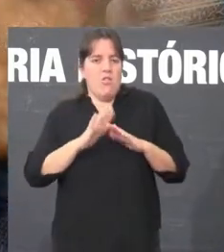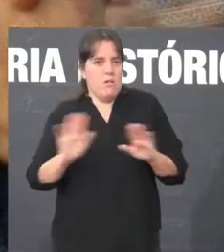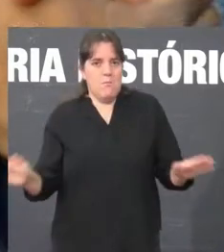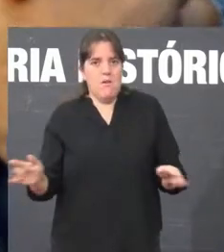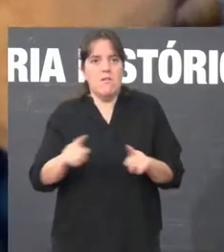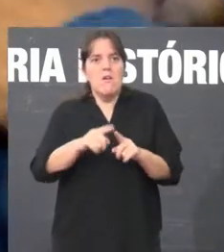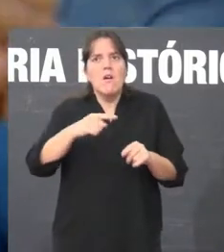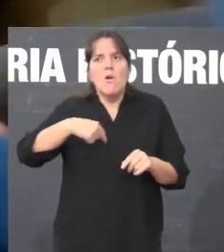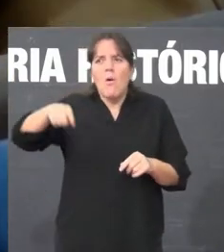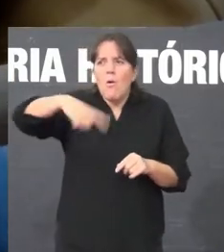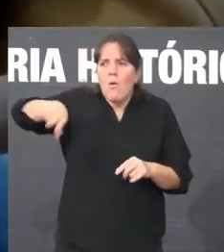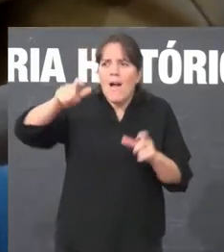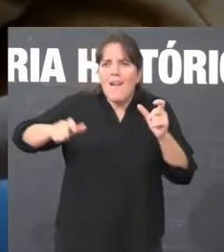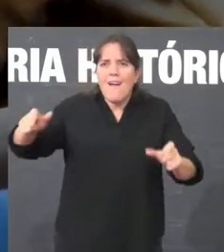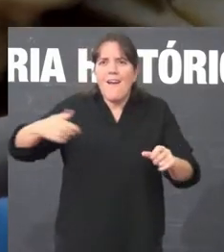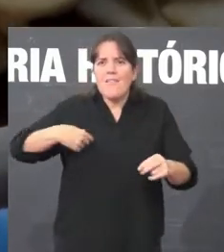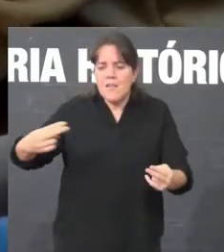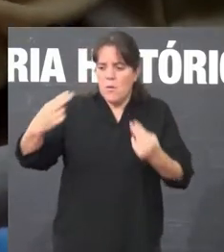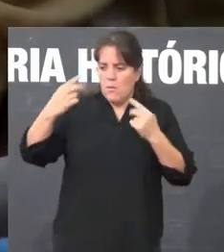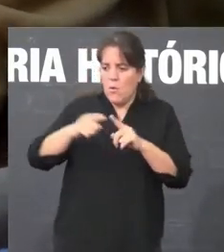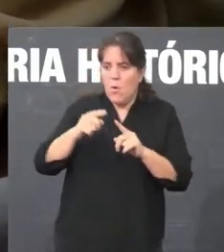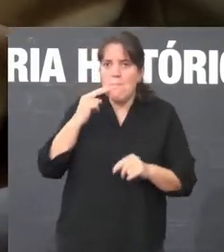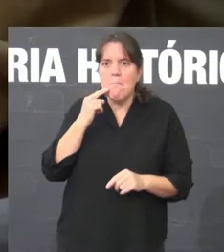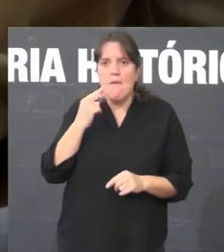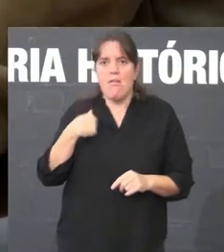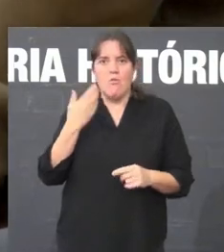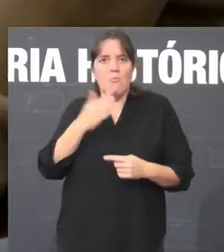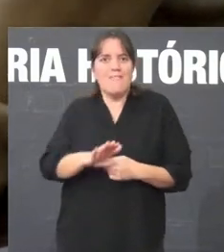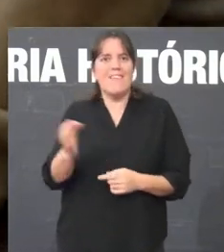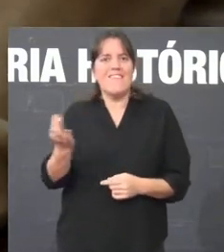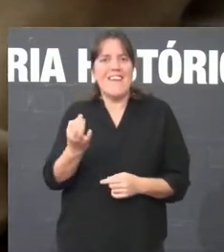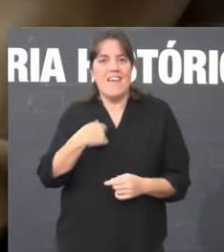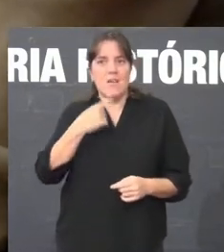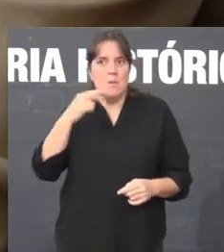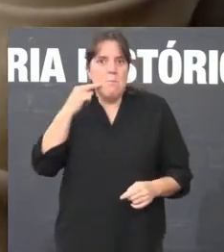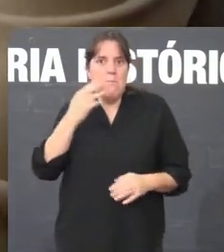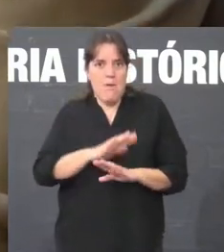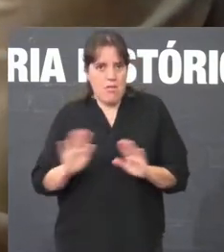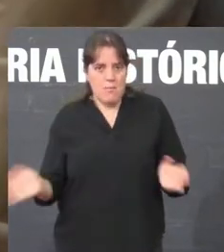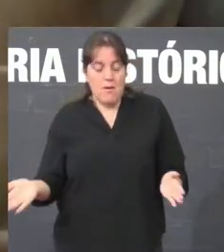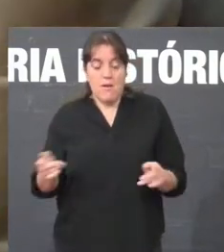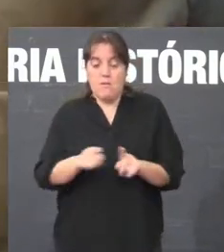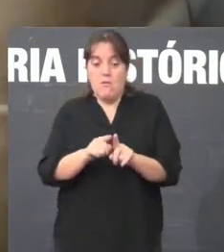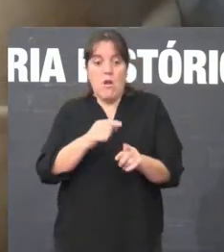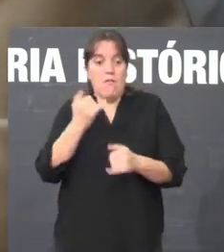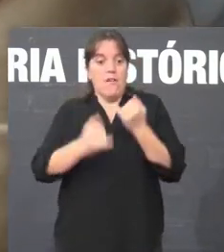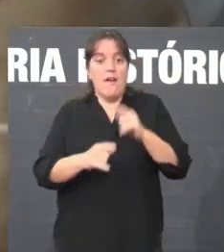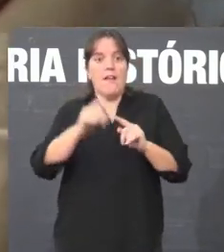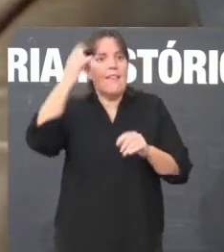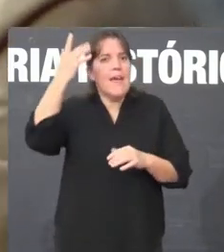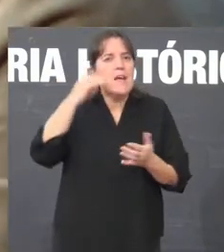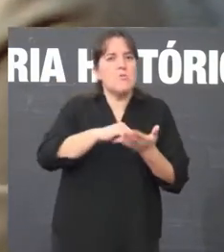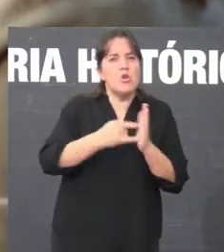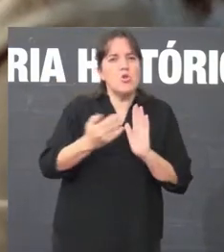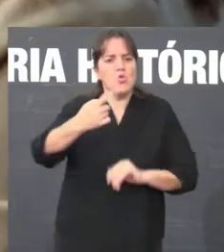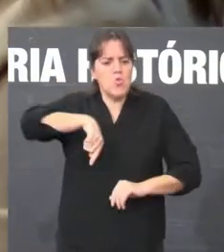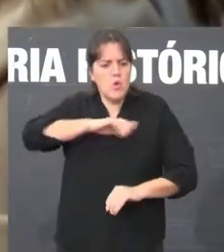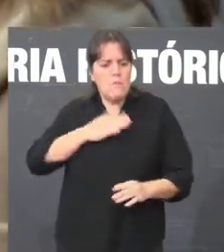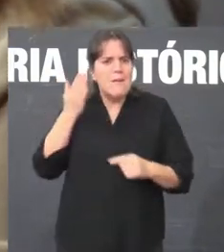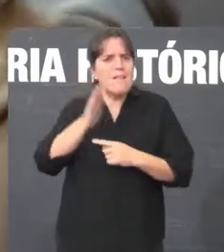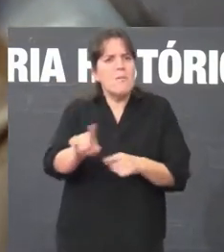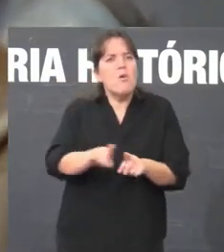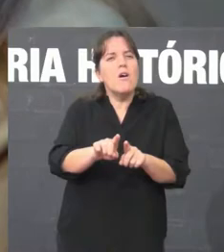ou do que representamos. Eso por unha parte. Intentan criminalizar ideas e proxectos políticos, como decía